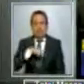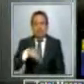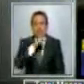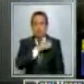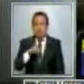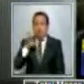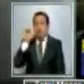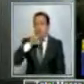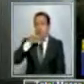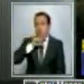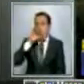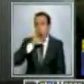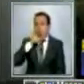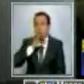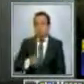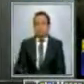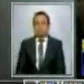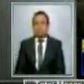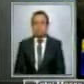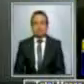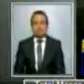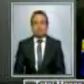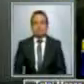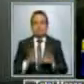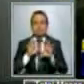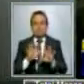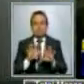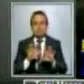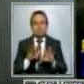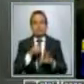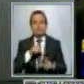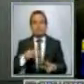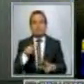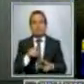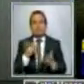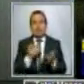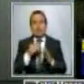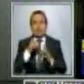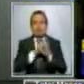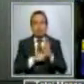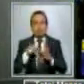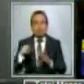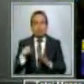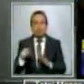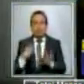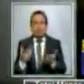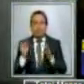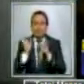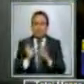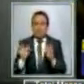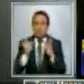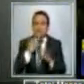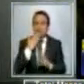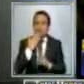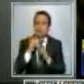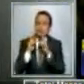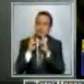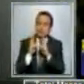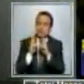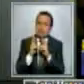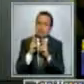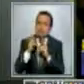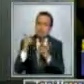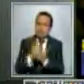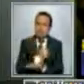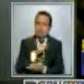ch voy a llamarla después de esto para felicitarla y para desearle el mayor éxito